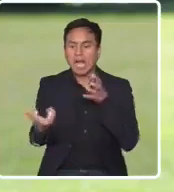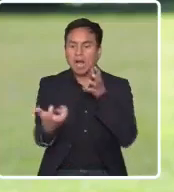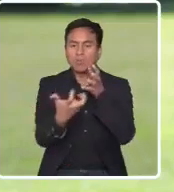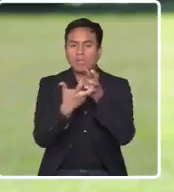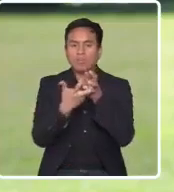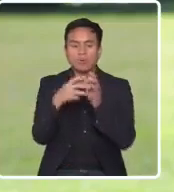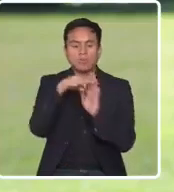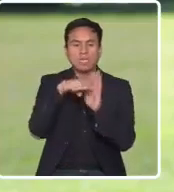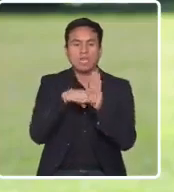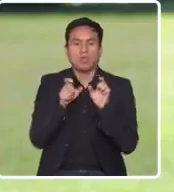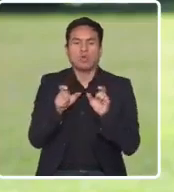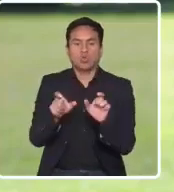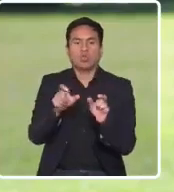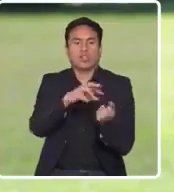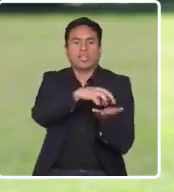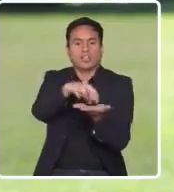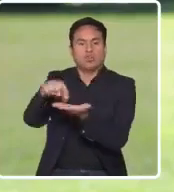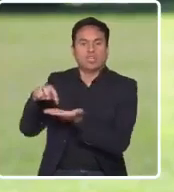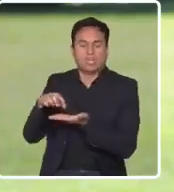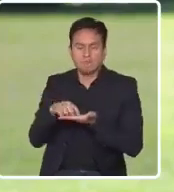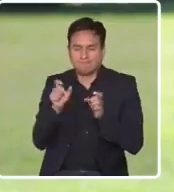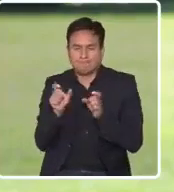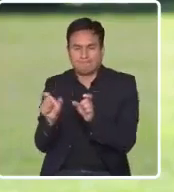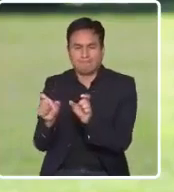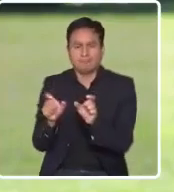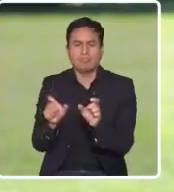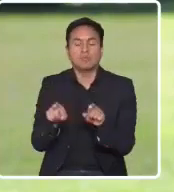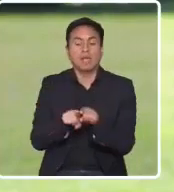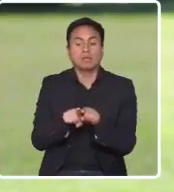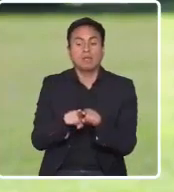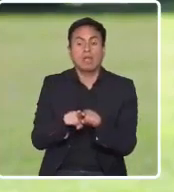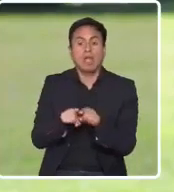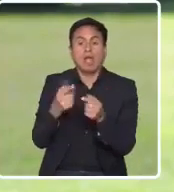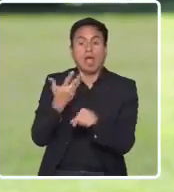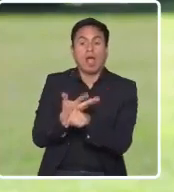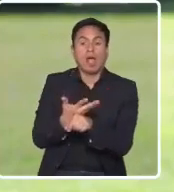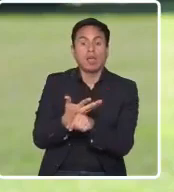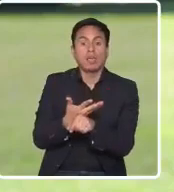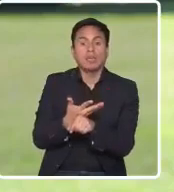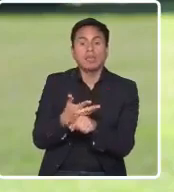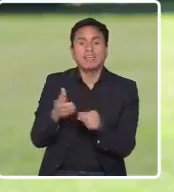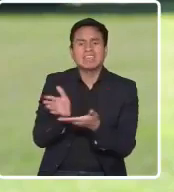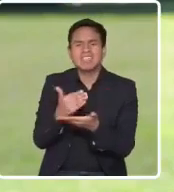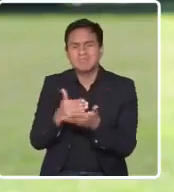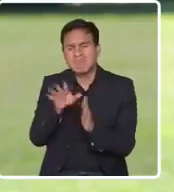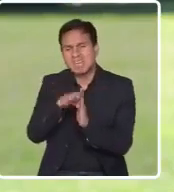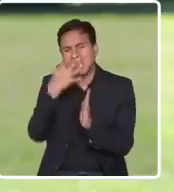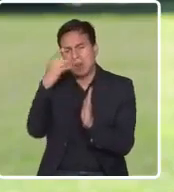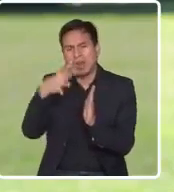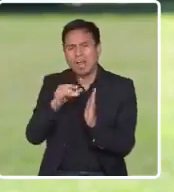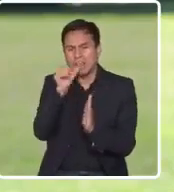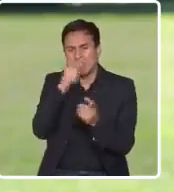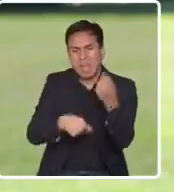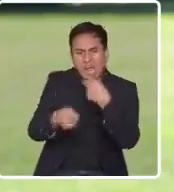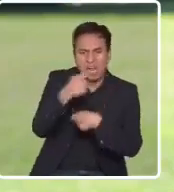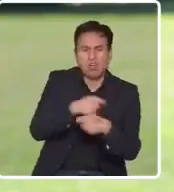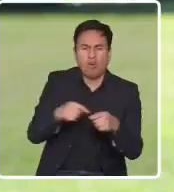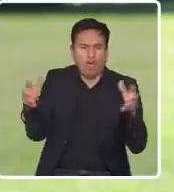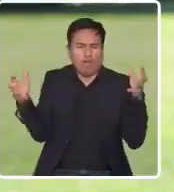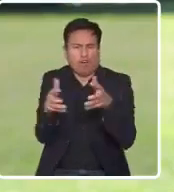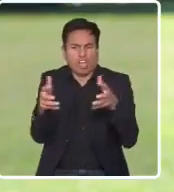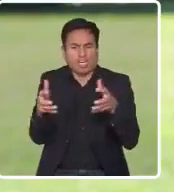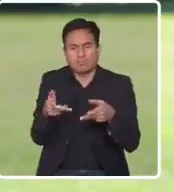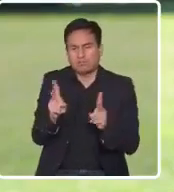ajustando las medidas de control territorial para no dejar espacio al crimen organizado, al narco, a la